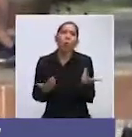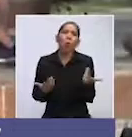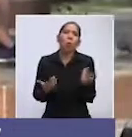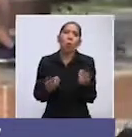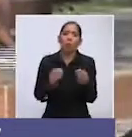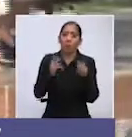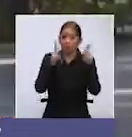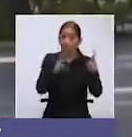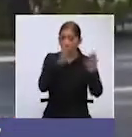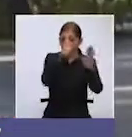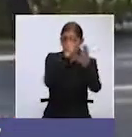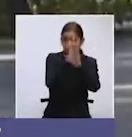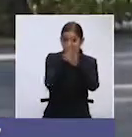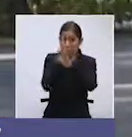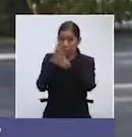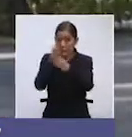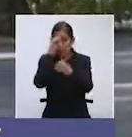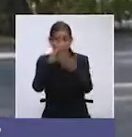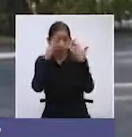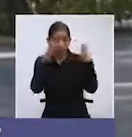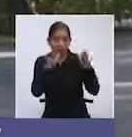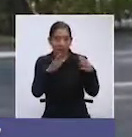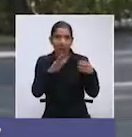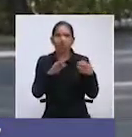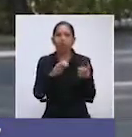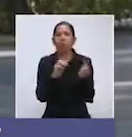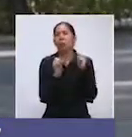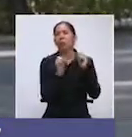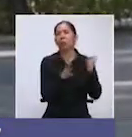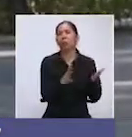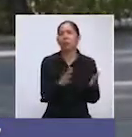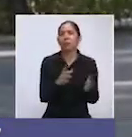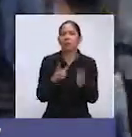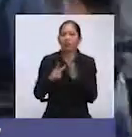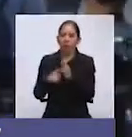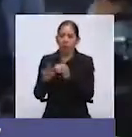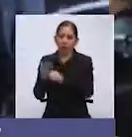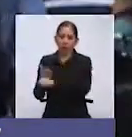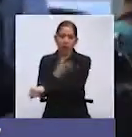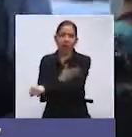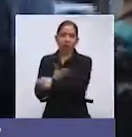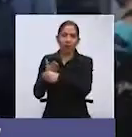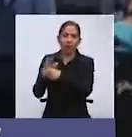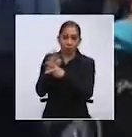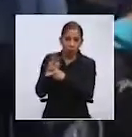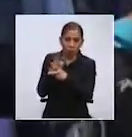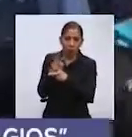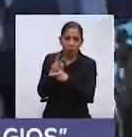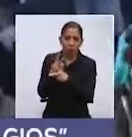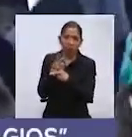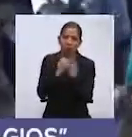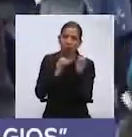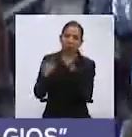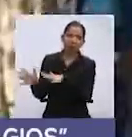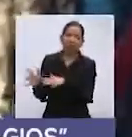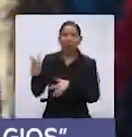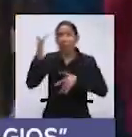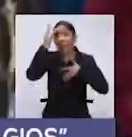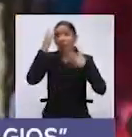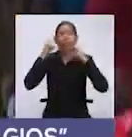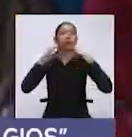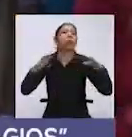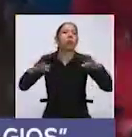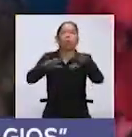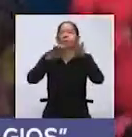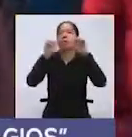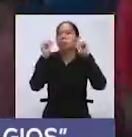indisciplinando y hacerle un flaco favor a la prevención de las enfermedades que nos están